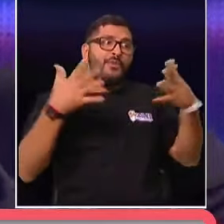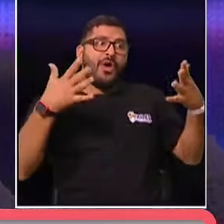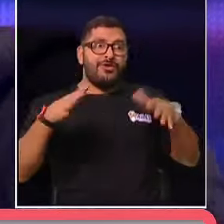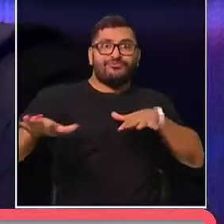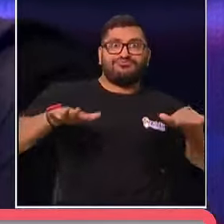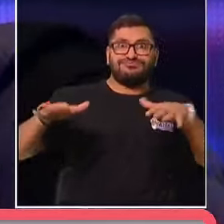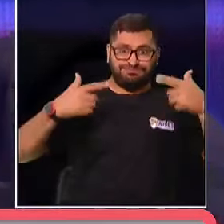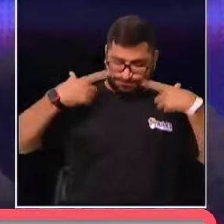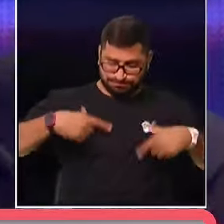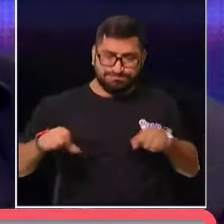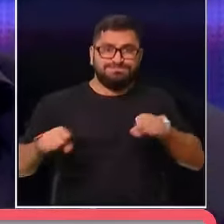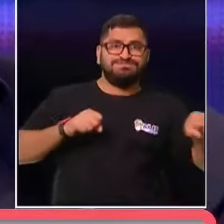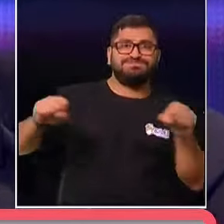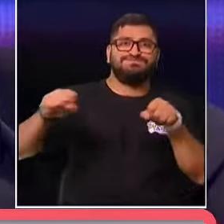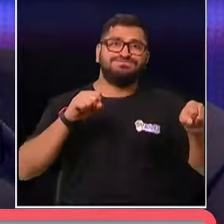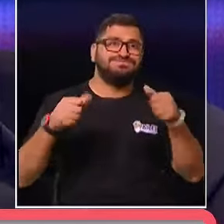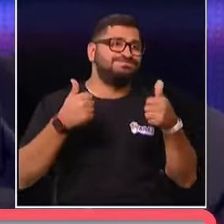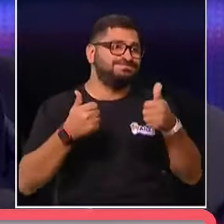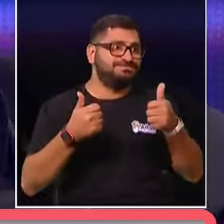mucho en el después.